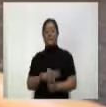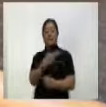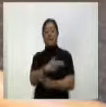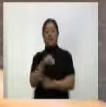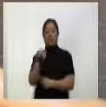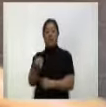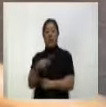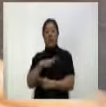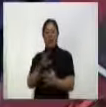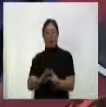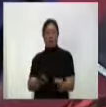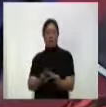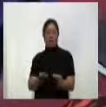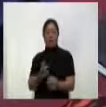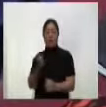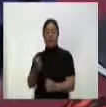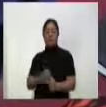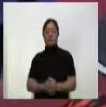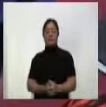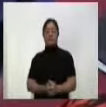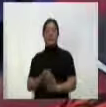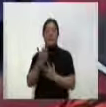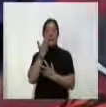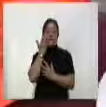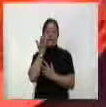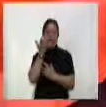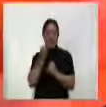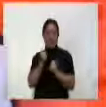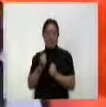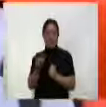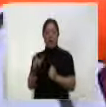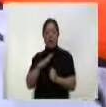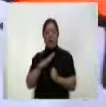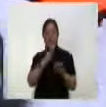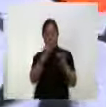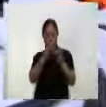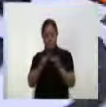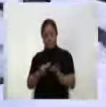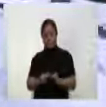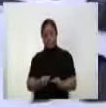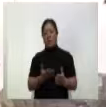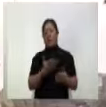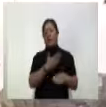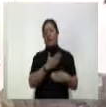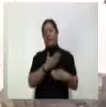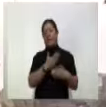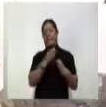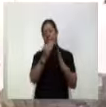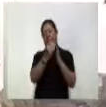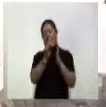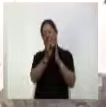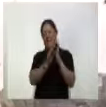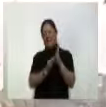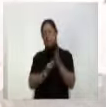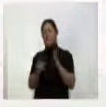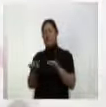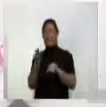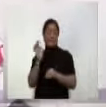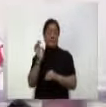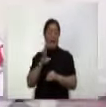Navarro, explicó que el ejercicio preventivo busca fortalecer los protocolos de actuación ante un desastre natural o provocado por el